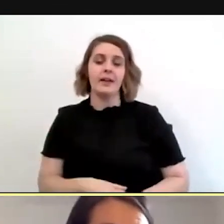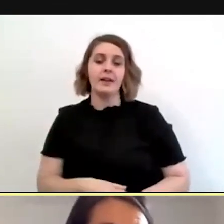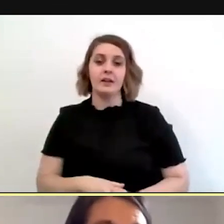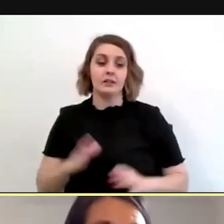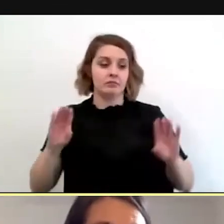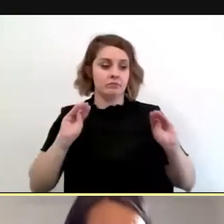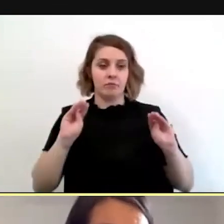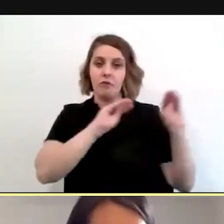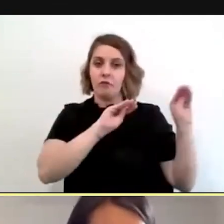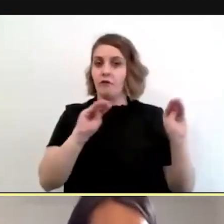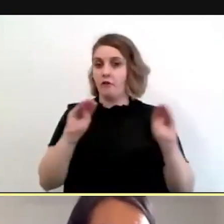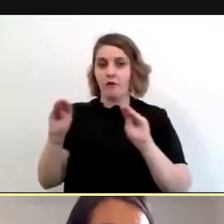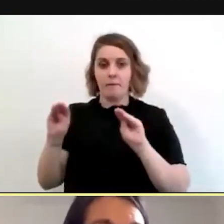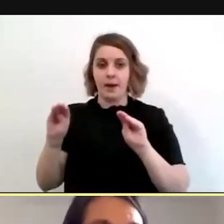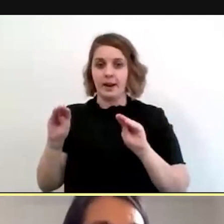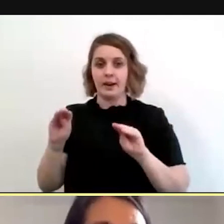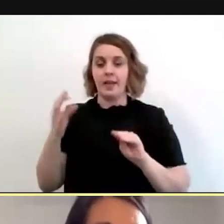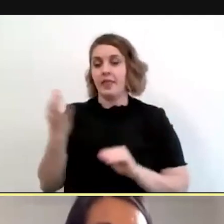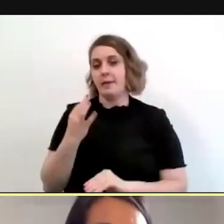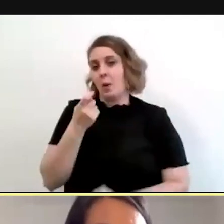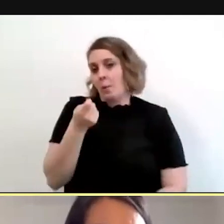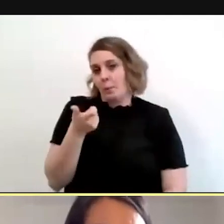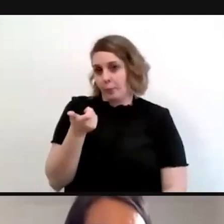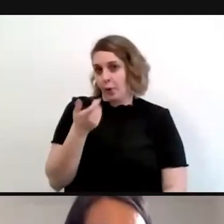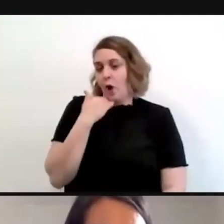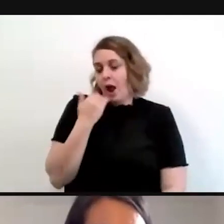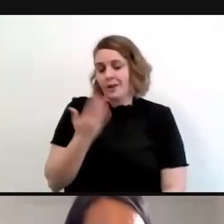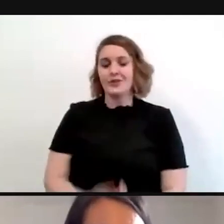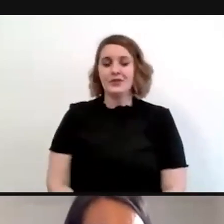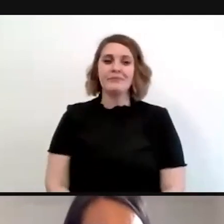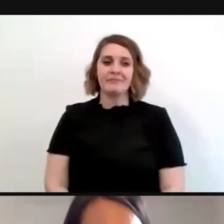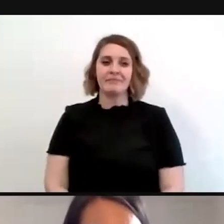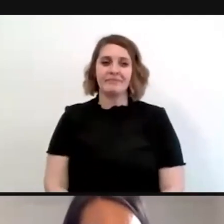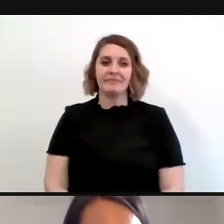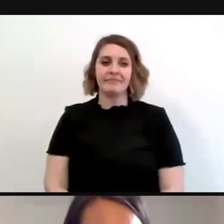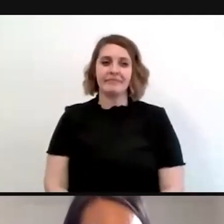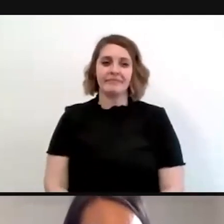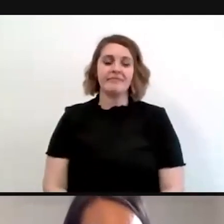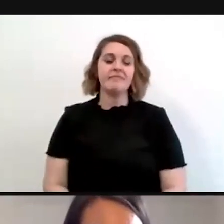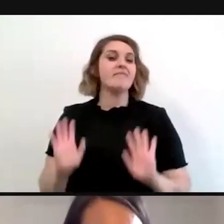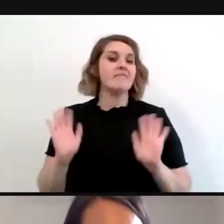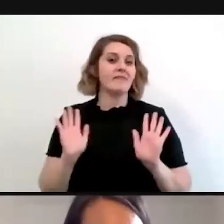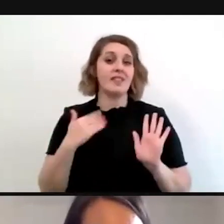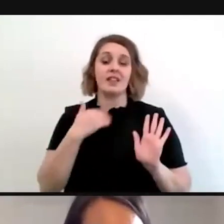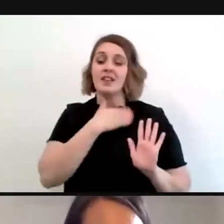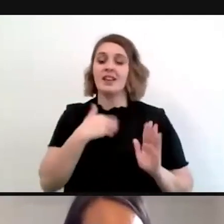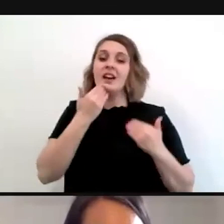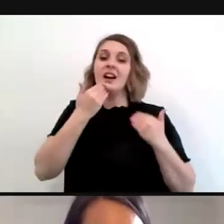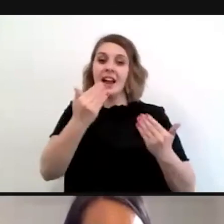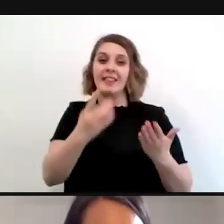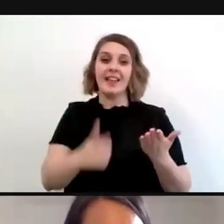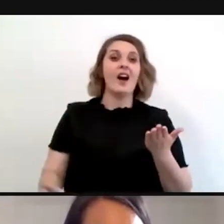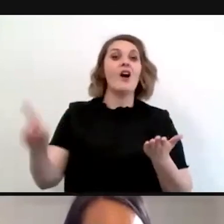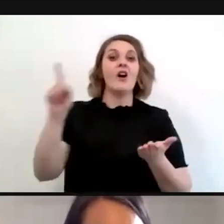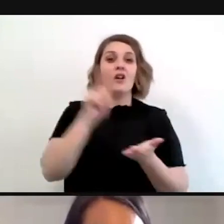formarse, aunque sea un poquito, en esto. Pues nada, simplemente agradeceros, ¿no?, que hayáis